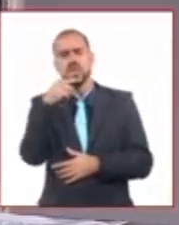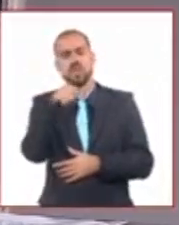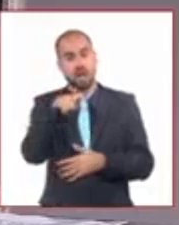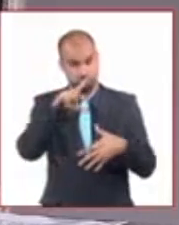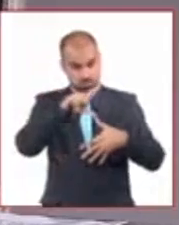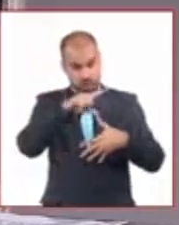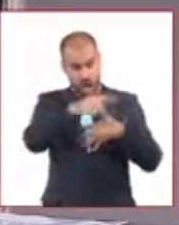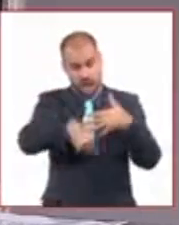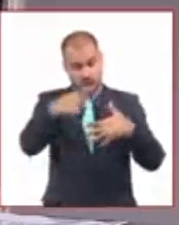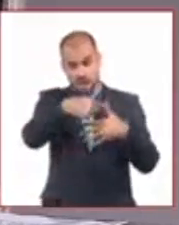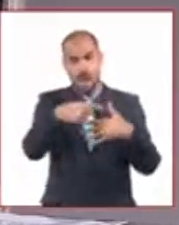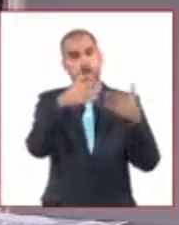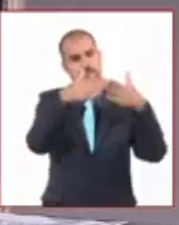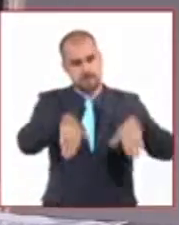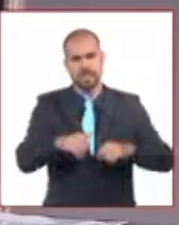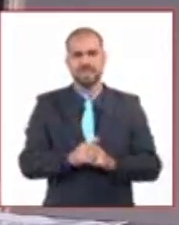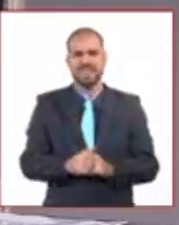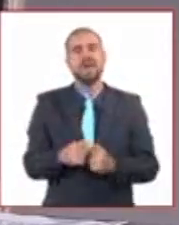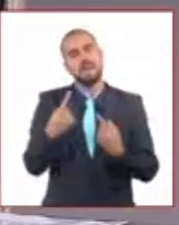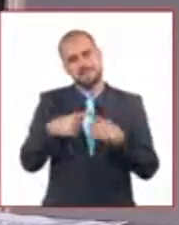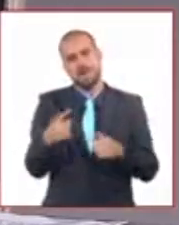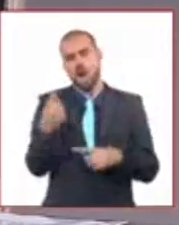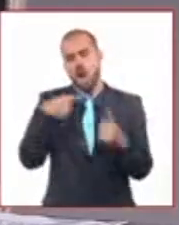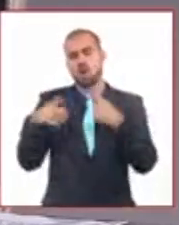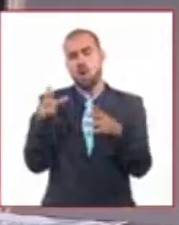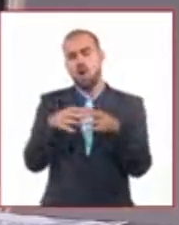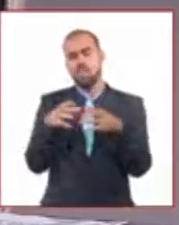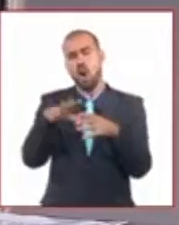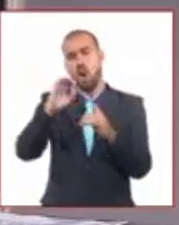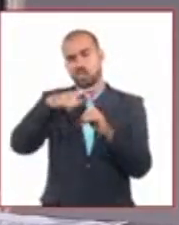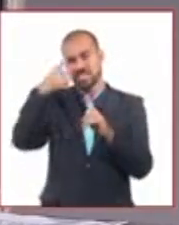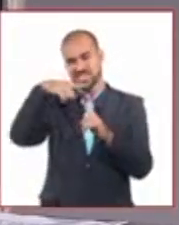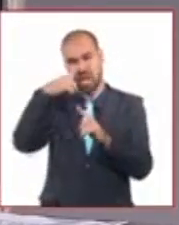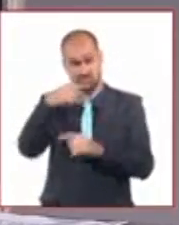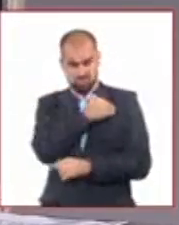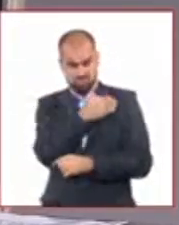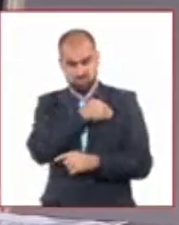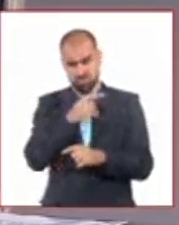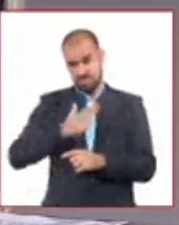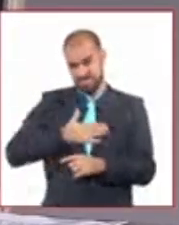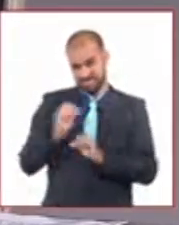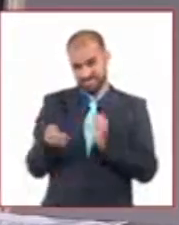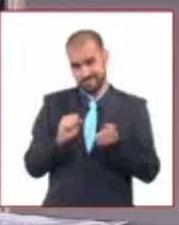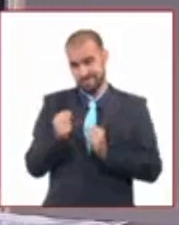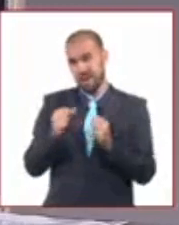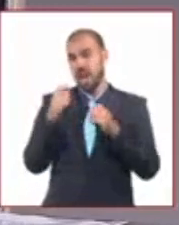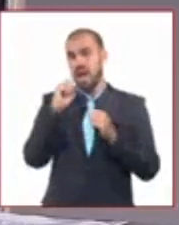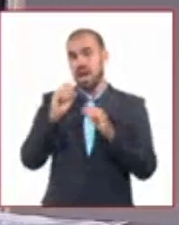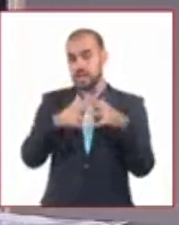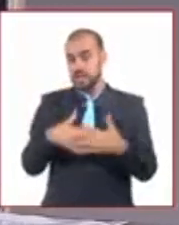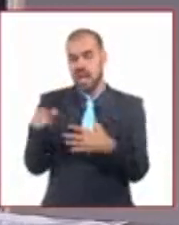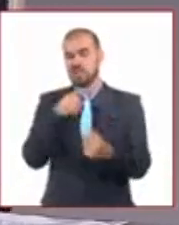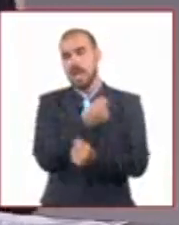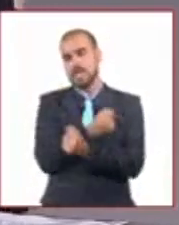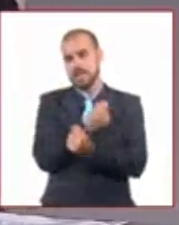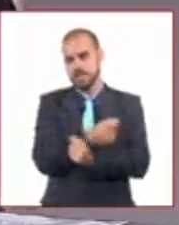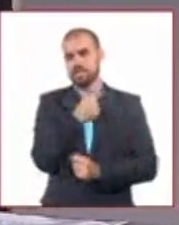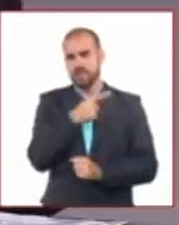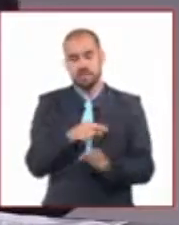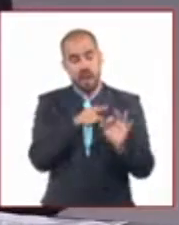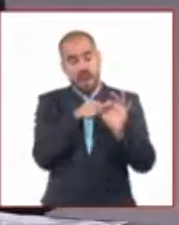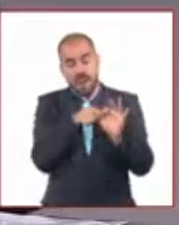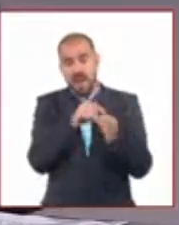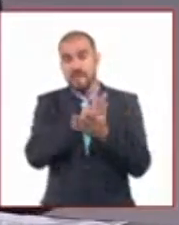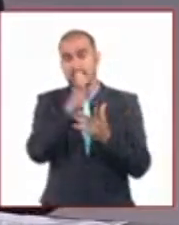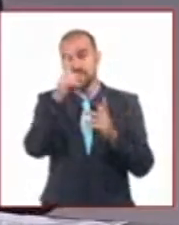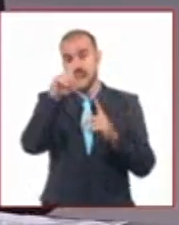otan en territorio latinoamericano que tienen un gran representa un gran peligro actualmente uno de ellos la malva las malvinas que nunca